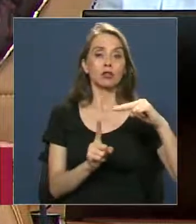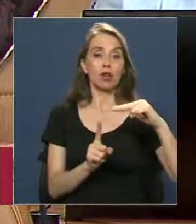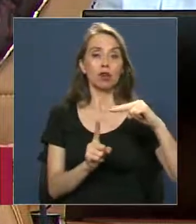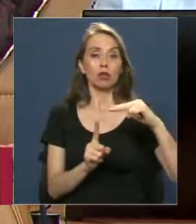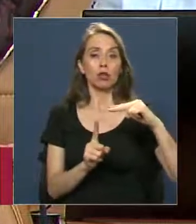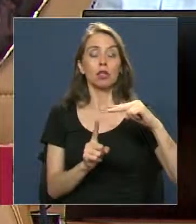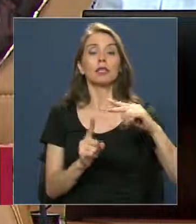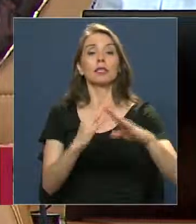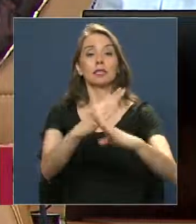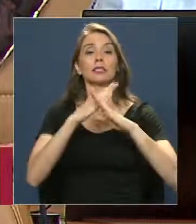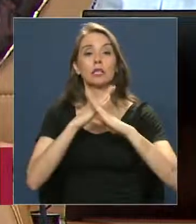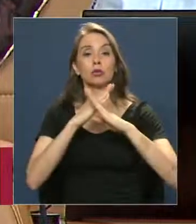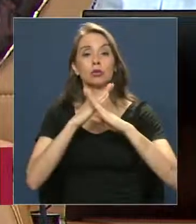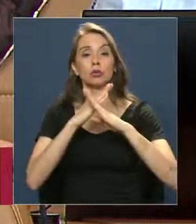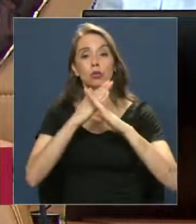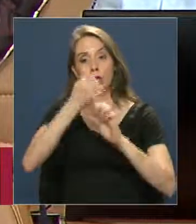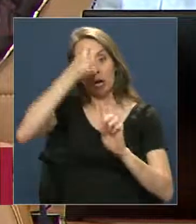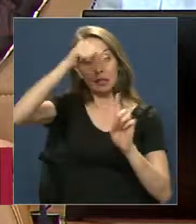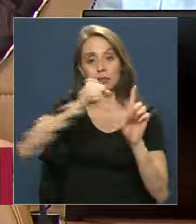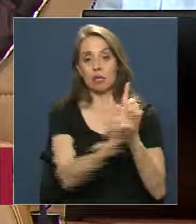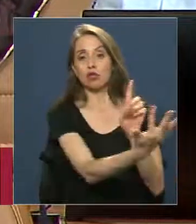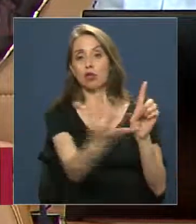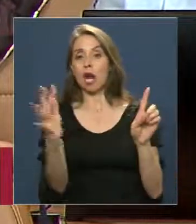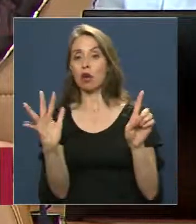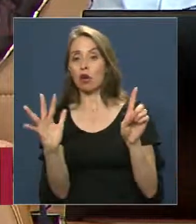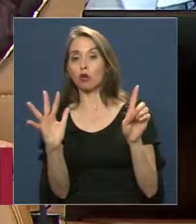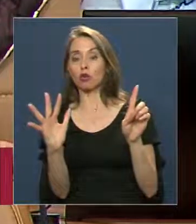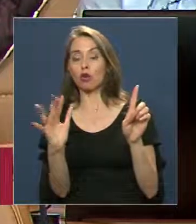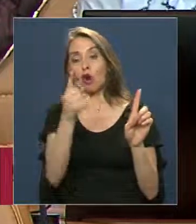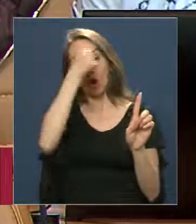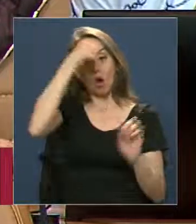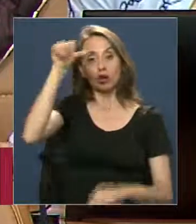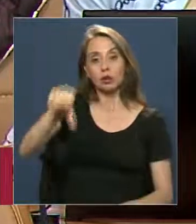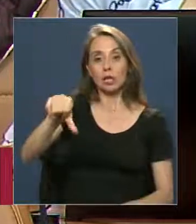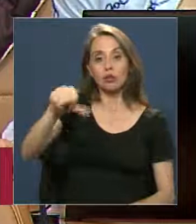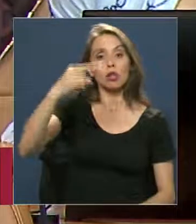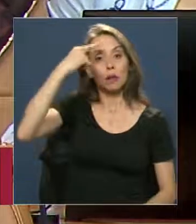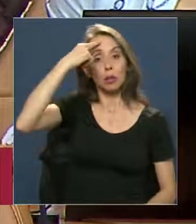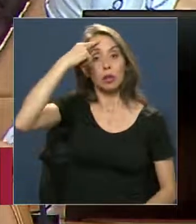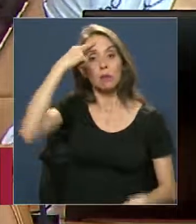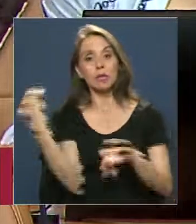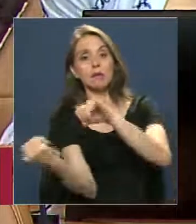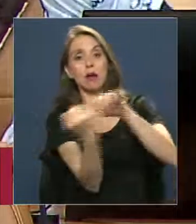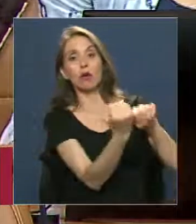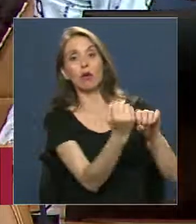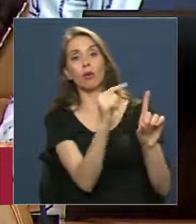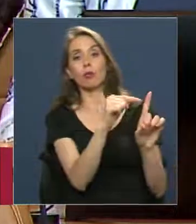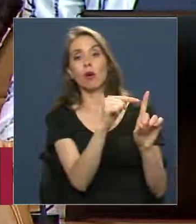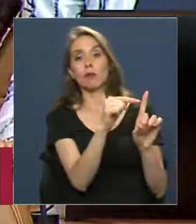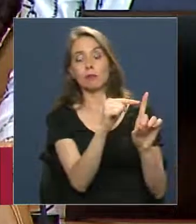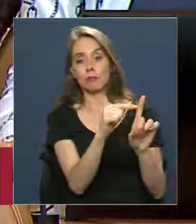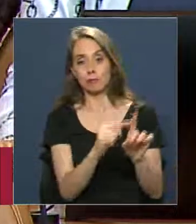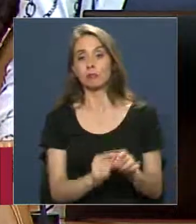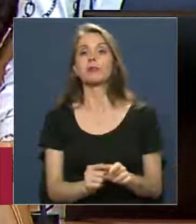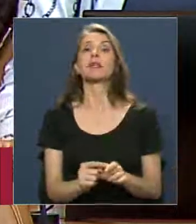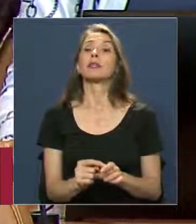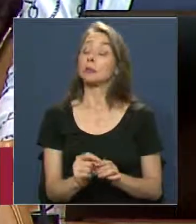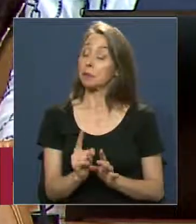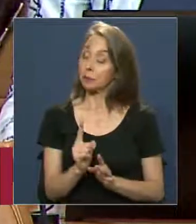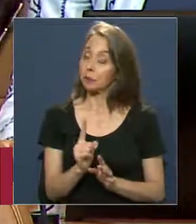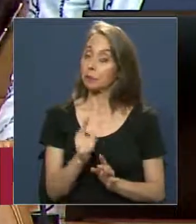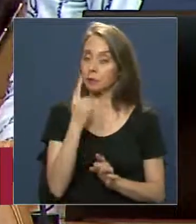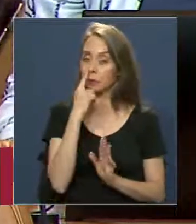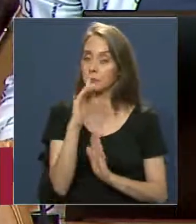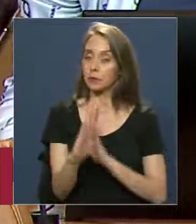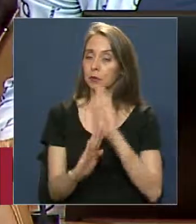incluso sancionar al resto solamente por el hecho de expresar una opinión contraria. Por ello es que debemos poner especial